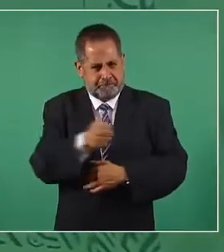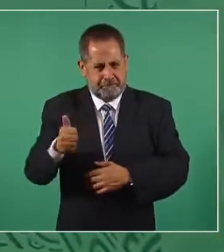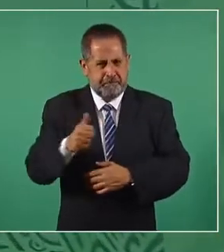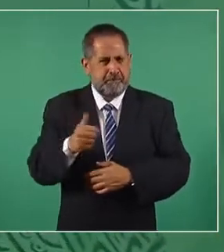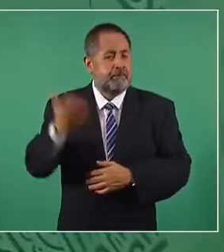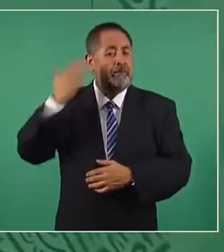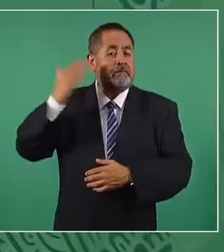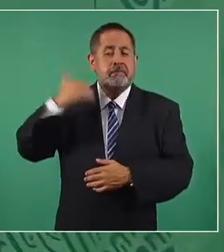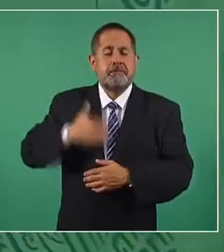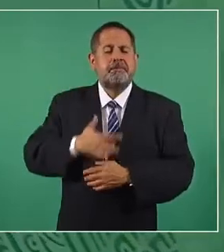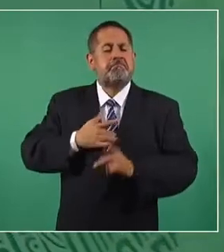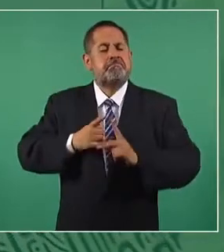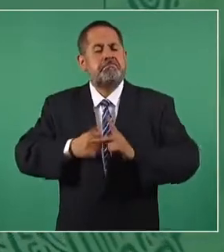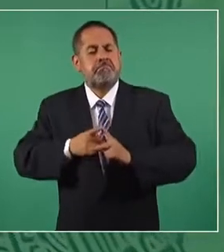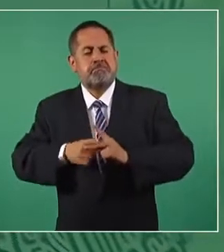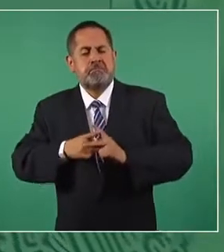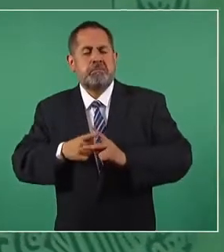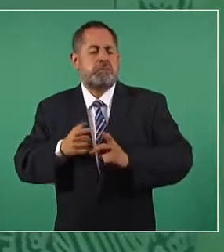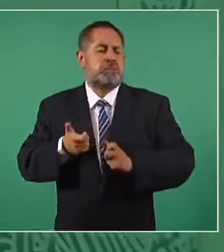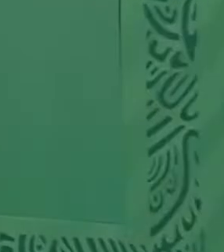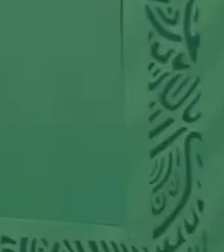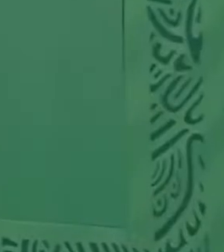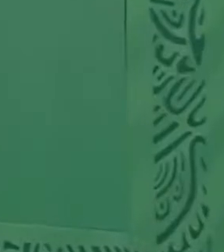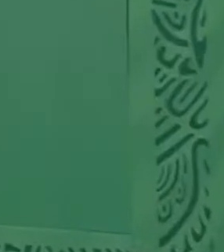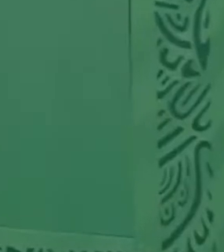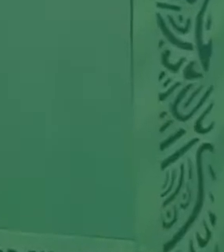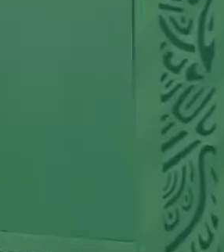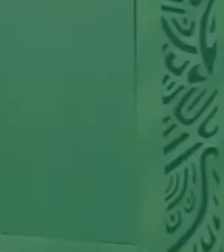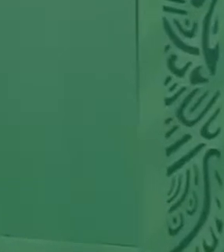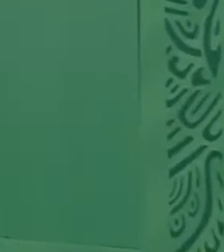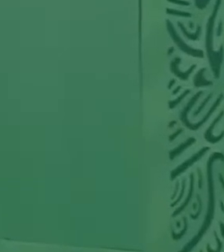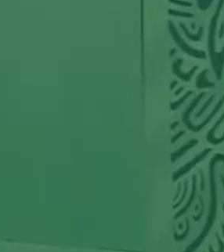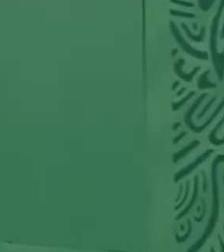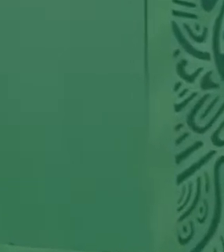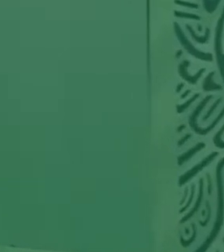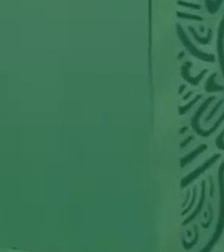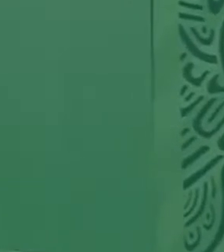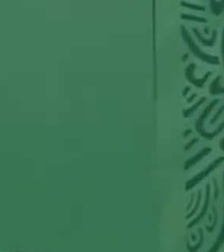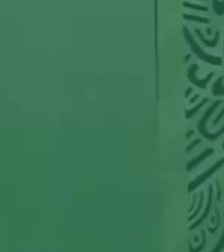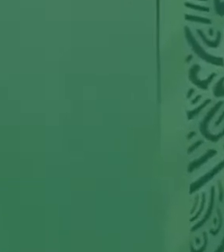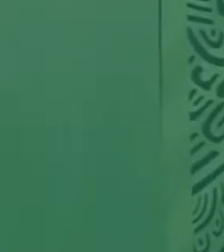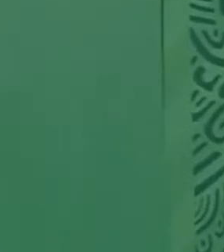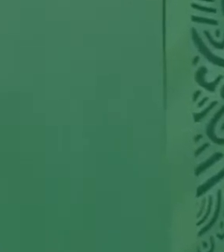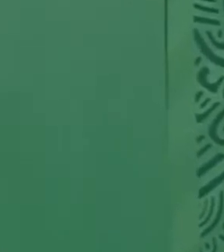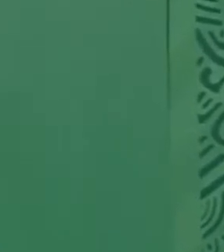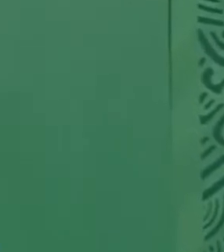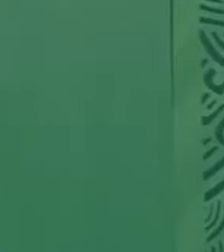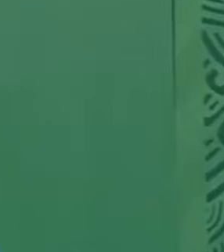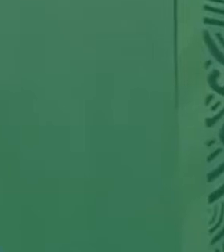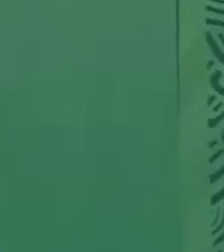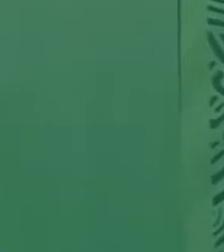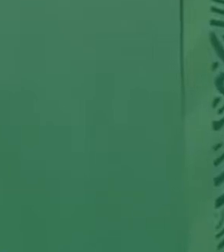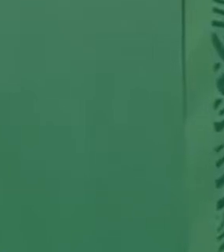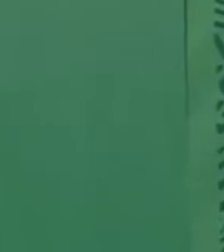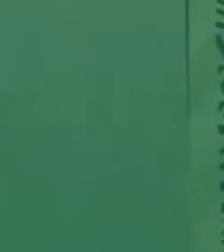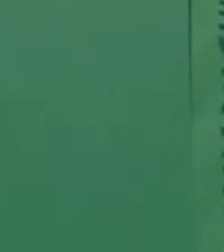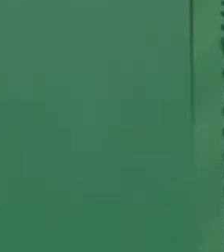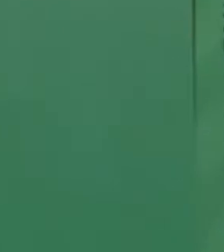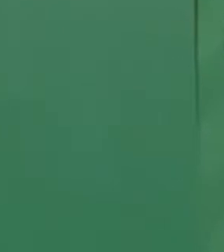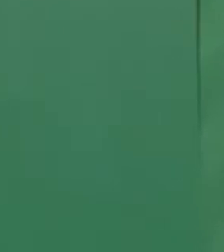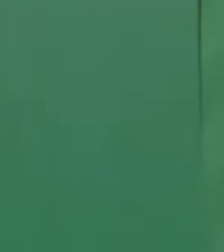estimaron que iba a costar 30,000 millones